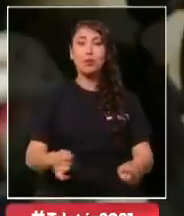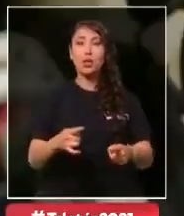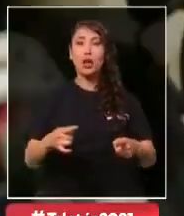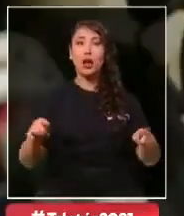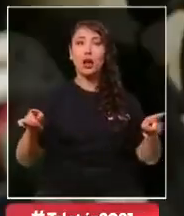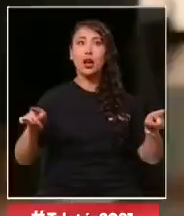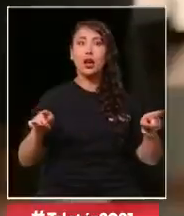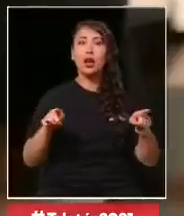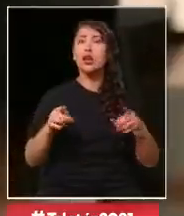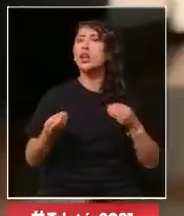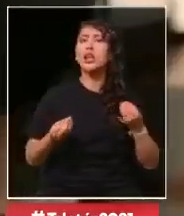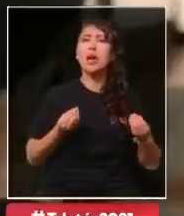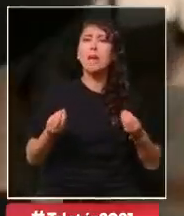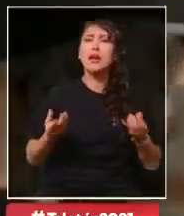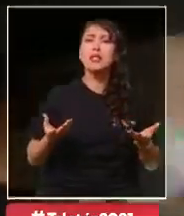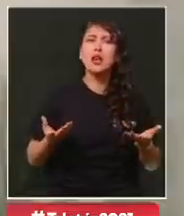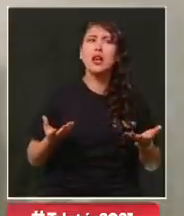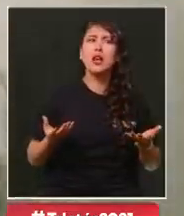¿Qué pasa?